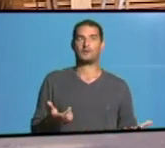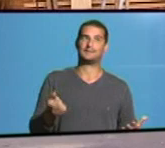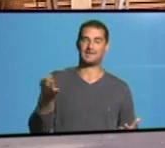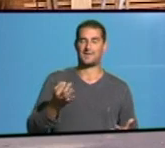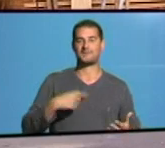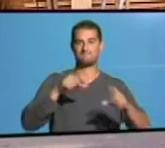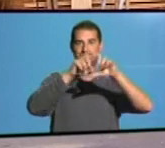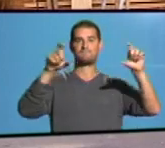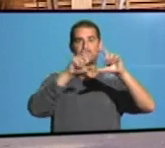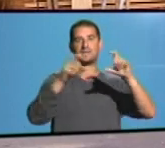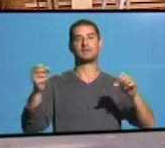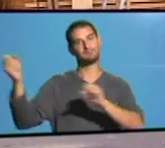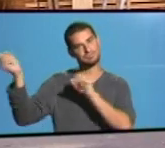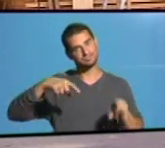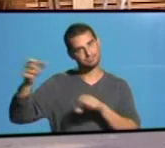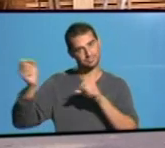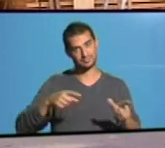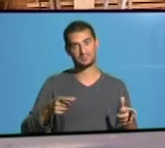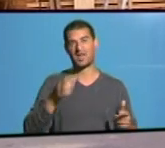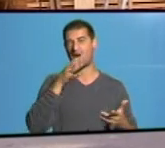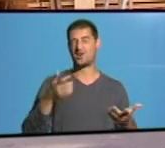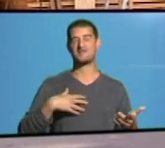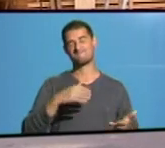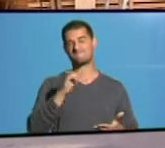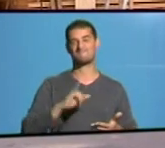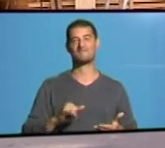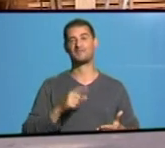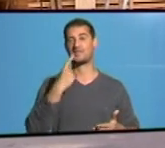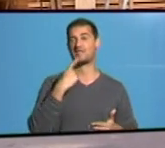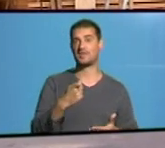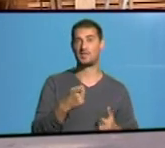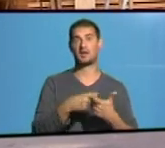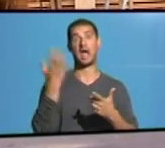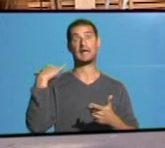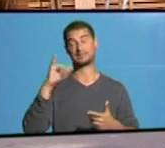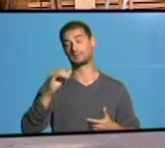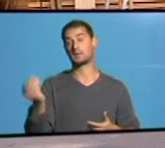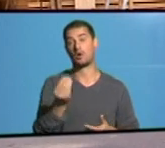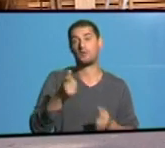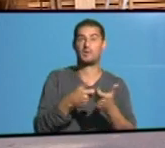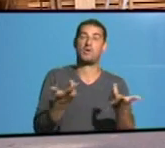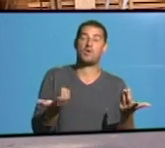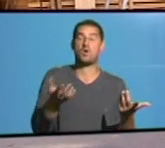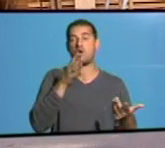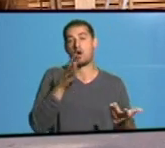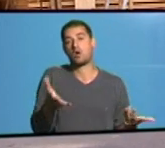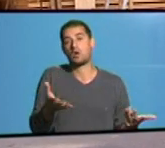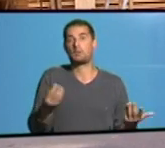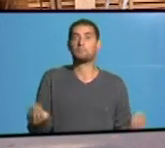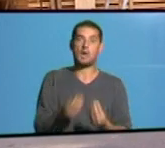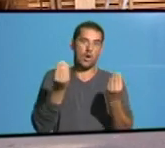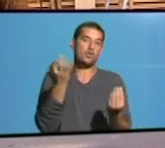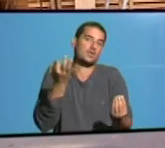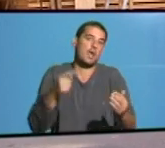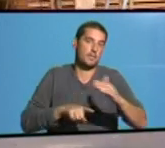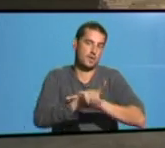empresas, que é difícil. Hoxe en día, se fora fai anos, pois, era bastante máis fácil que hoxe, pero hoxe. Pero bueno, todo o que sea mellorar, está claro